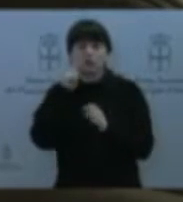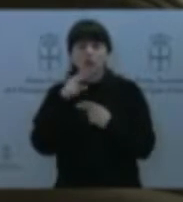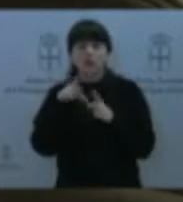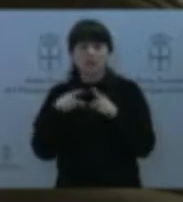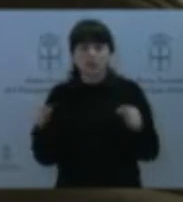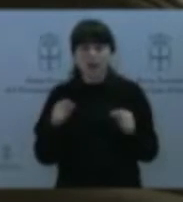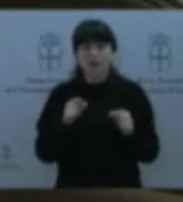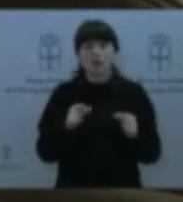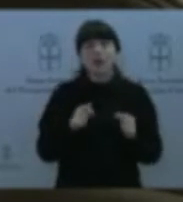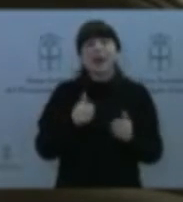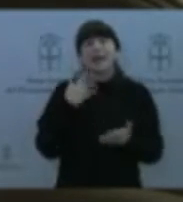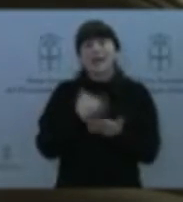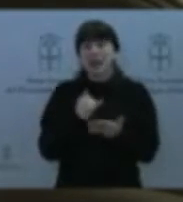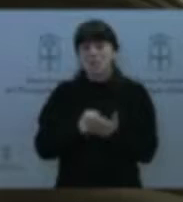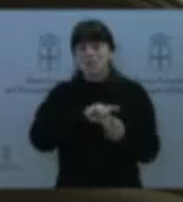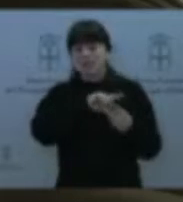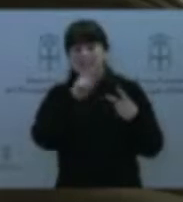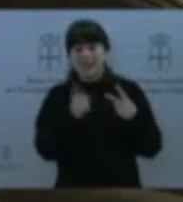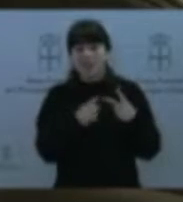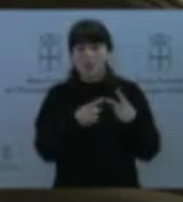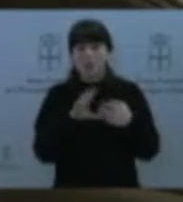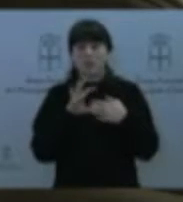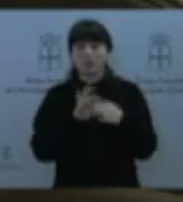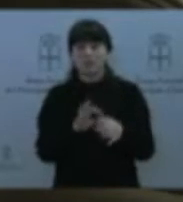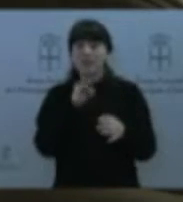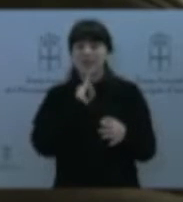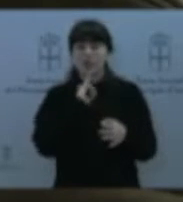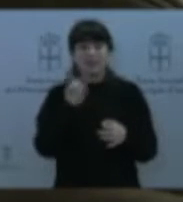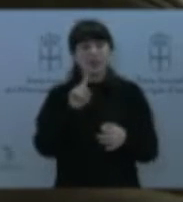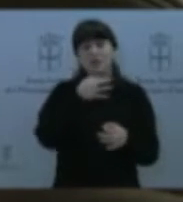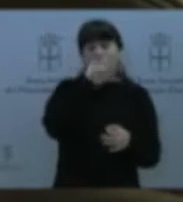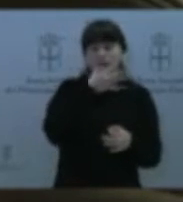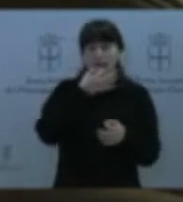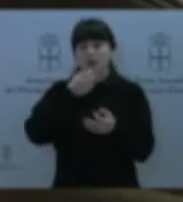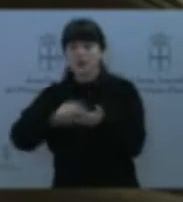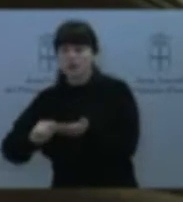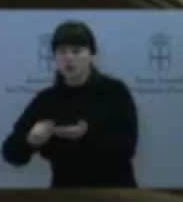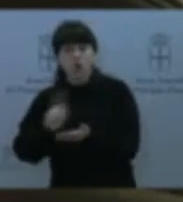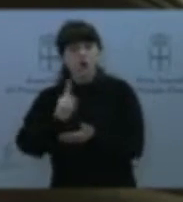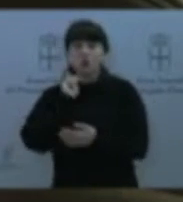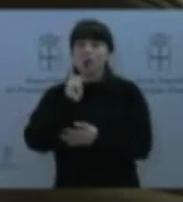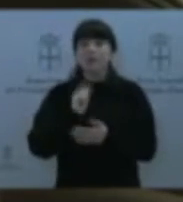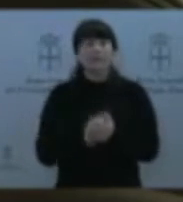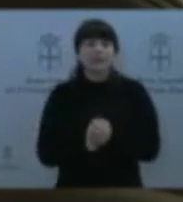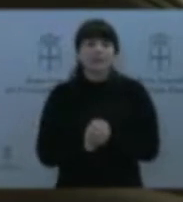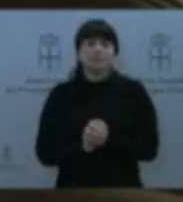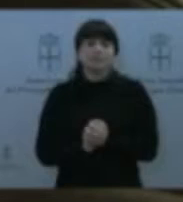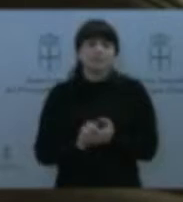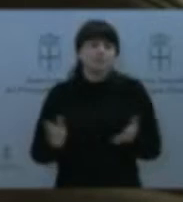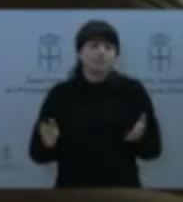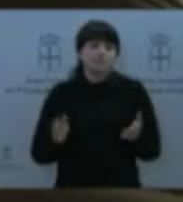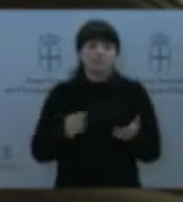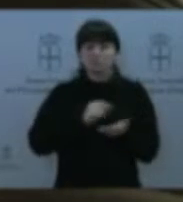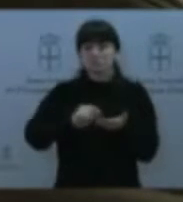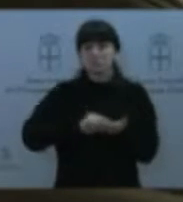siquiera oral o mixta, oral-escrita, sino que fue exclusivamente escrita con unas respuestas